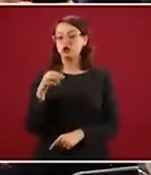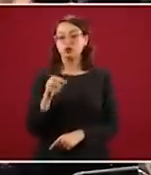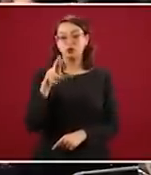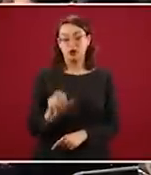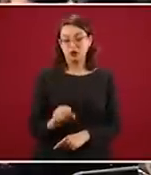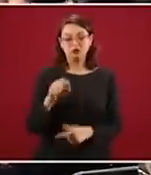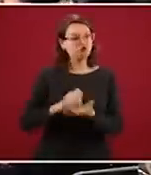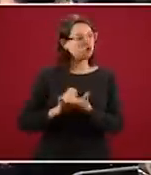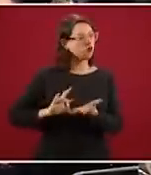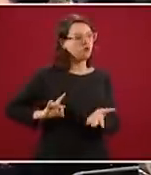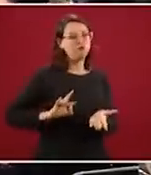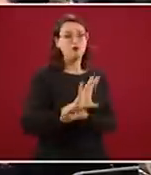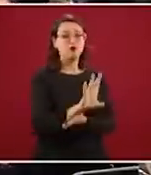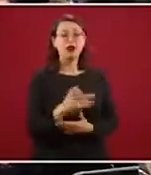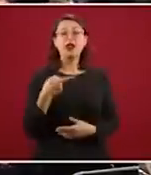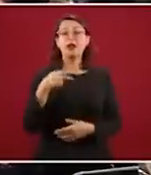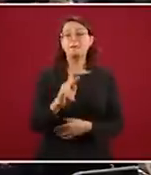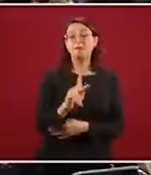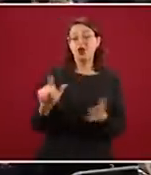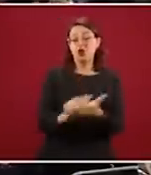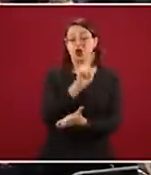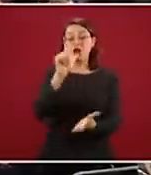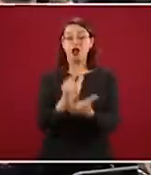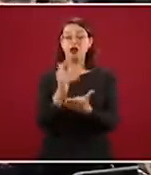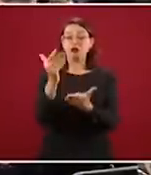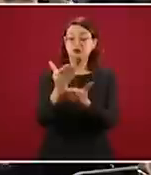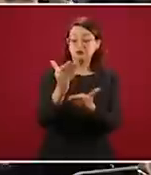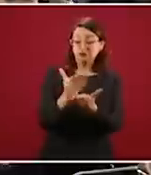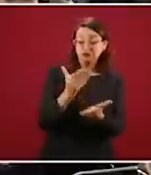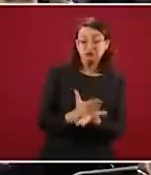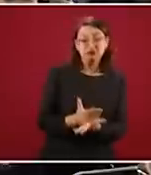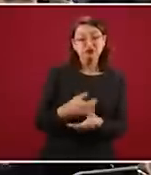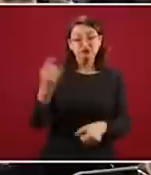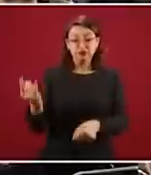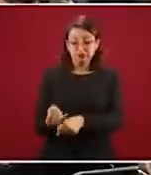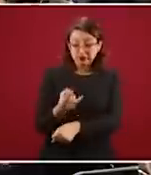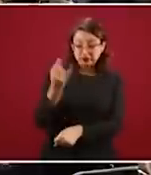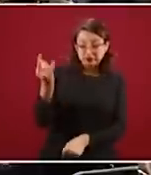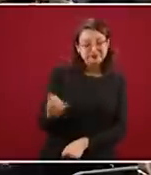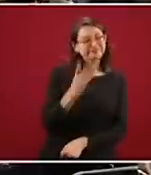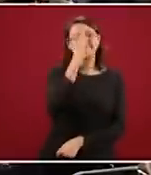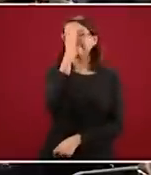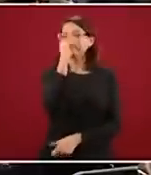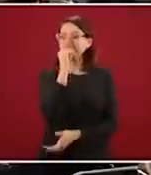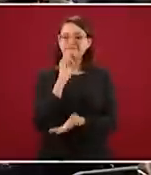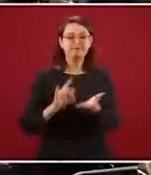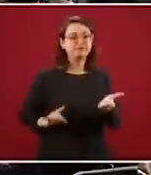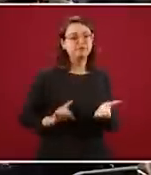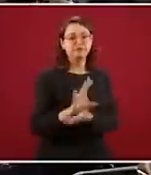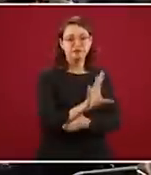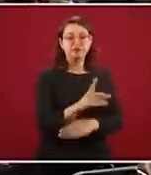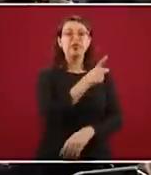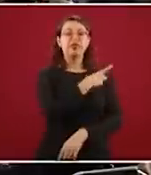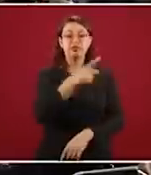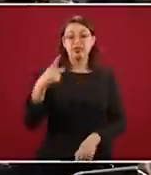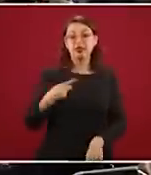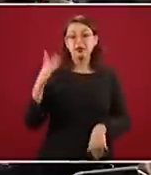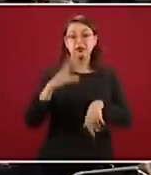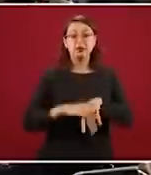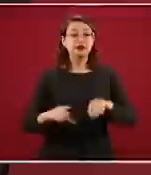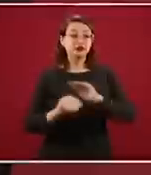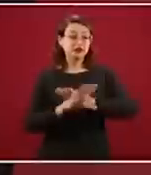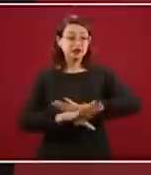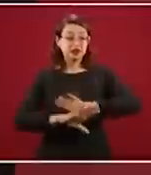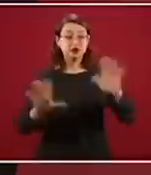legales y estatutarios, se declararon improcedentes. Debemos también aclarar aquí y precisar que